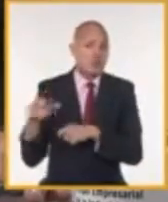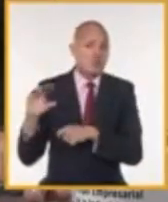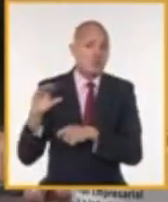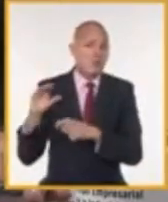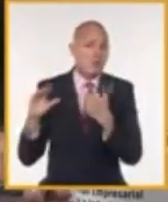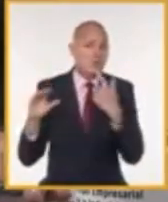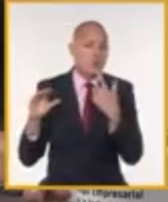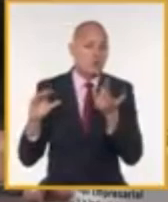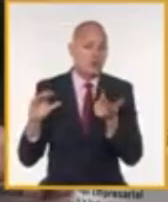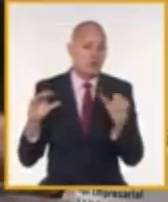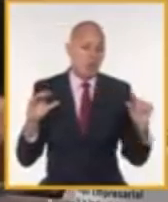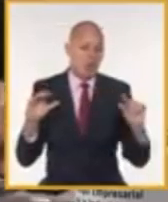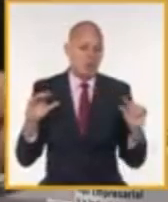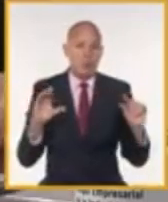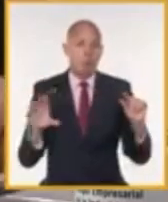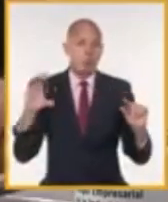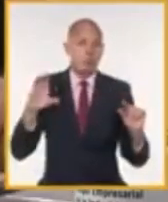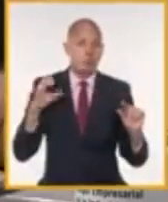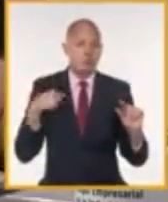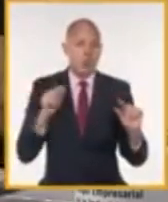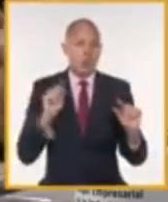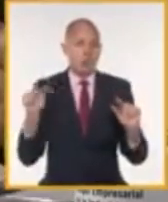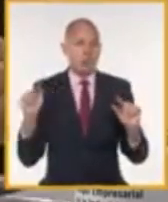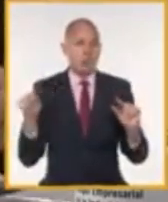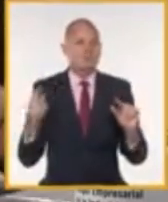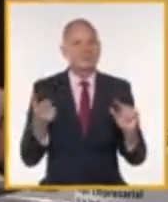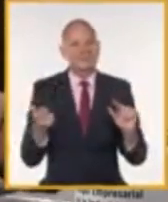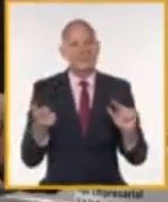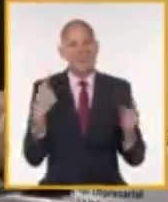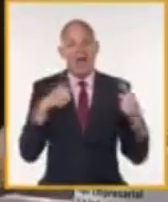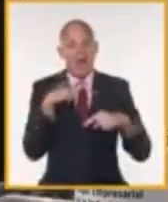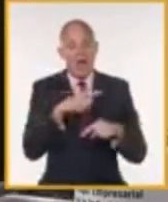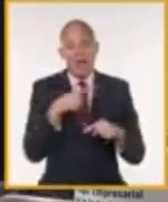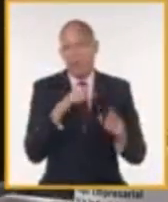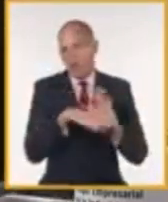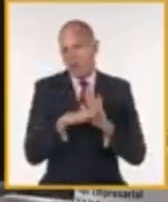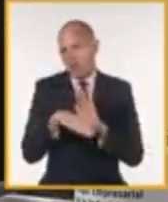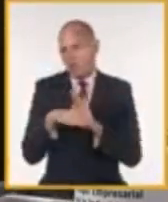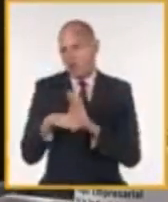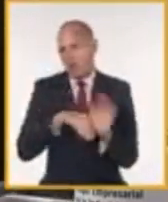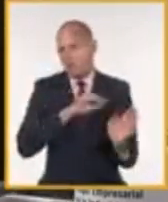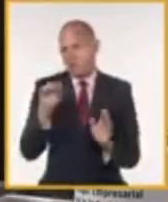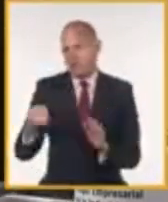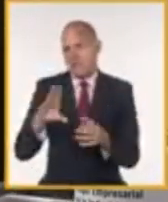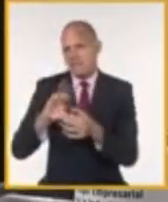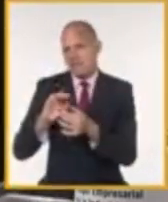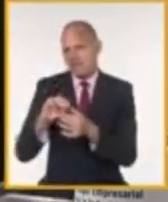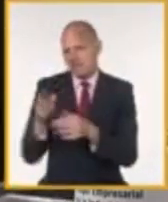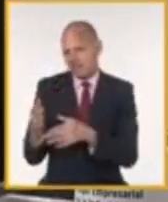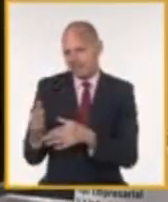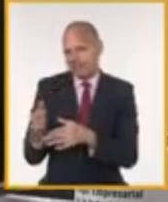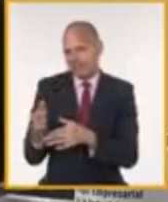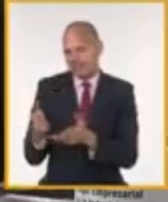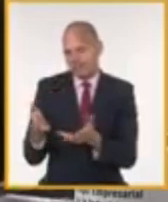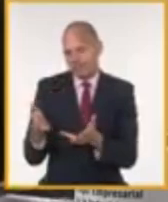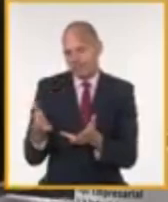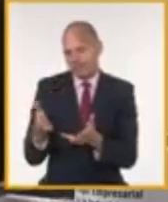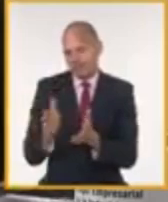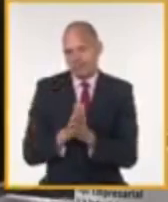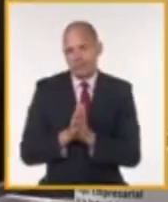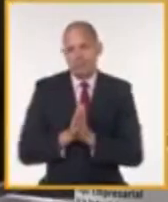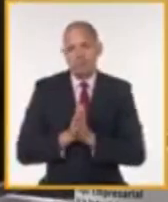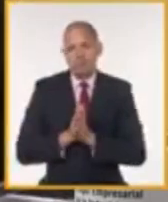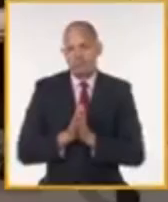otro sector también que genera mayores ingresos y van en busca de precisamente de compensar